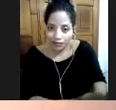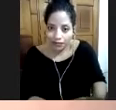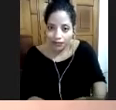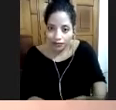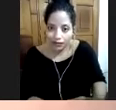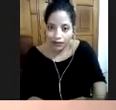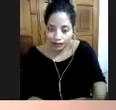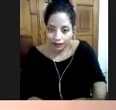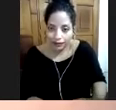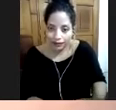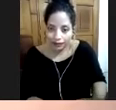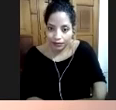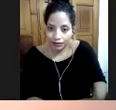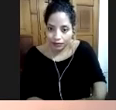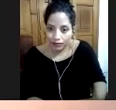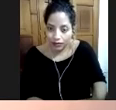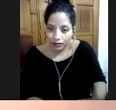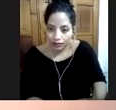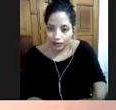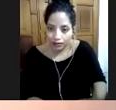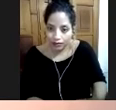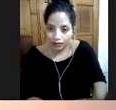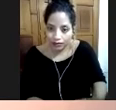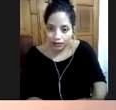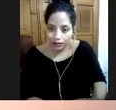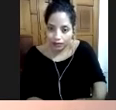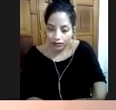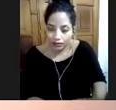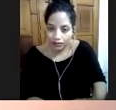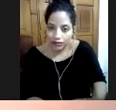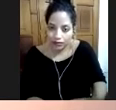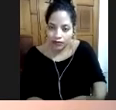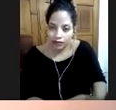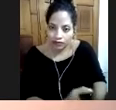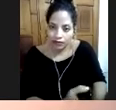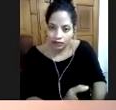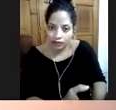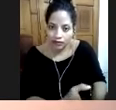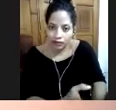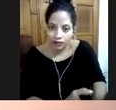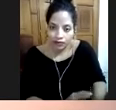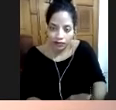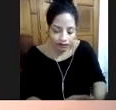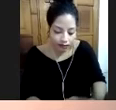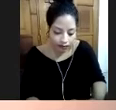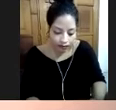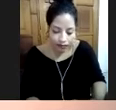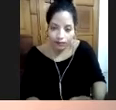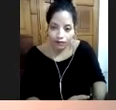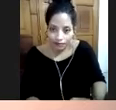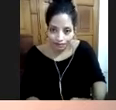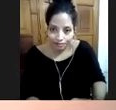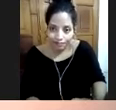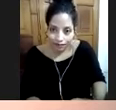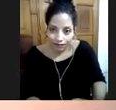sostenible, o sea, no hay tantas compañías en las que uno puede escoger cuál es el que le brinda la mejor capacidad, sino que es